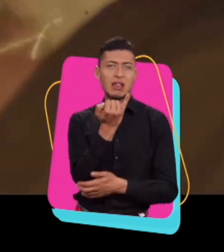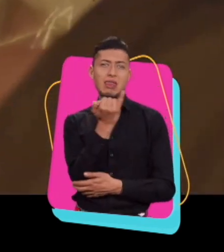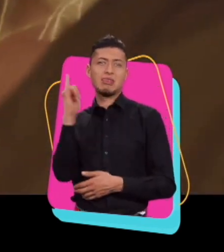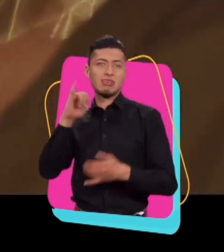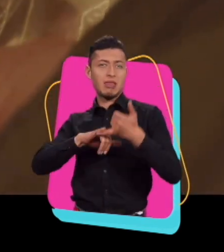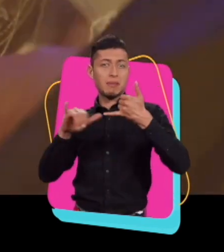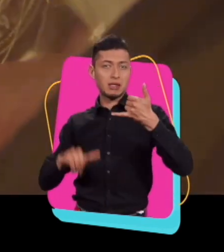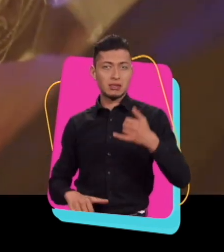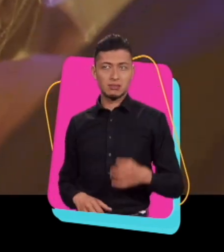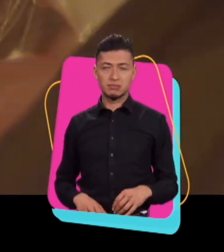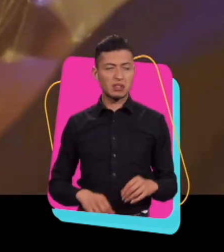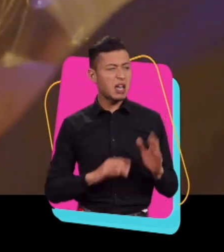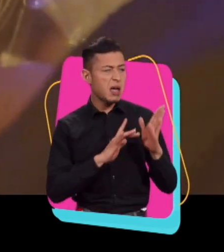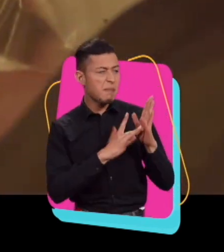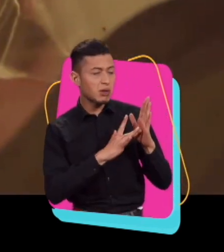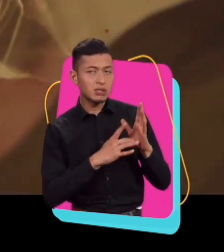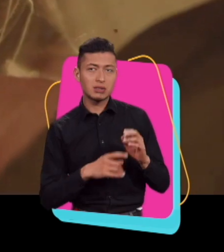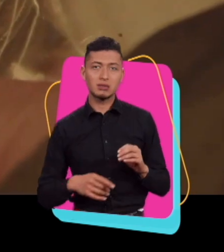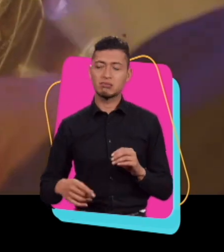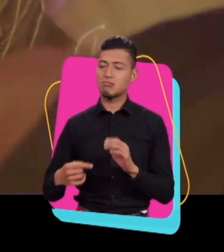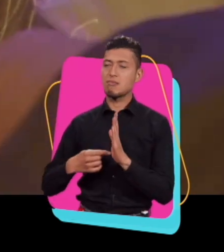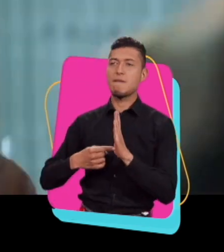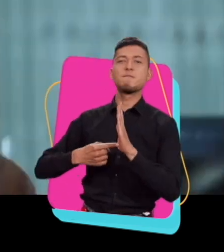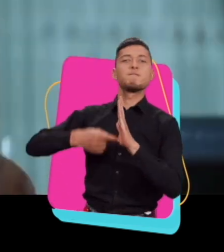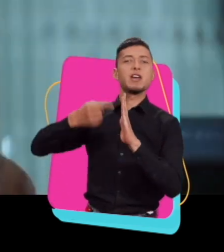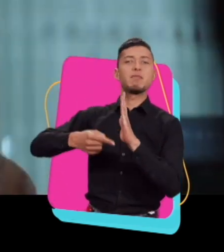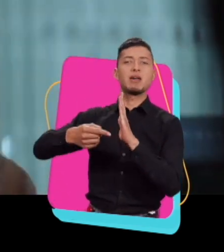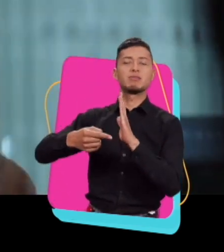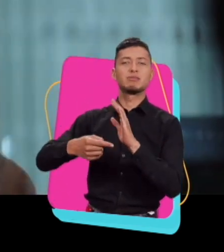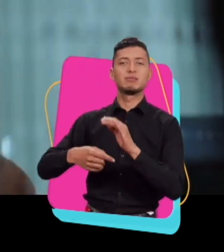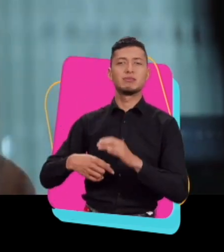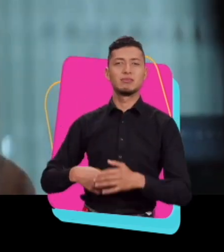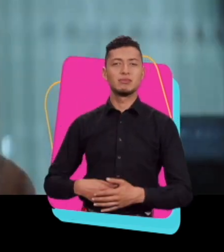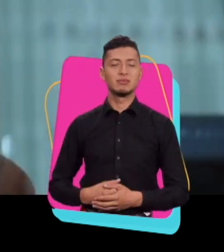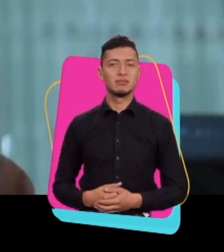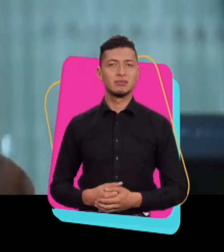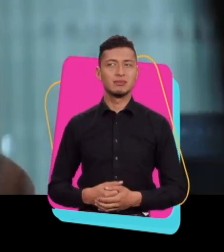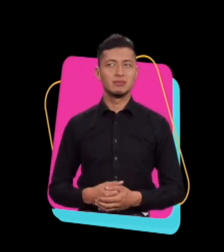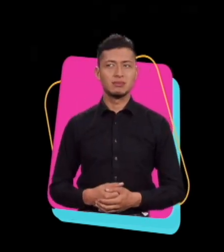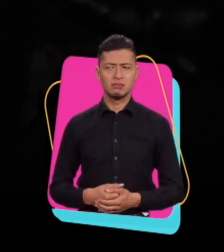de la independencia. Hipótesis. Es una firma.